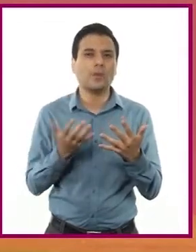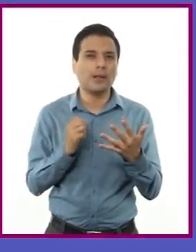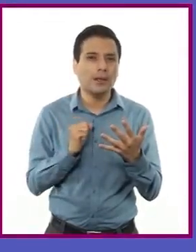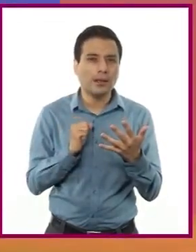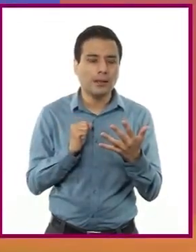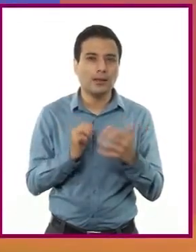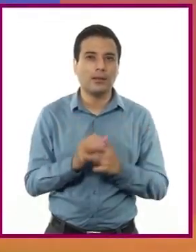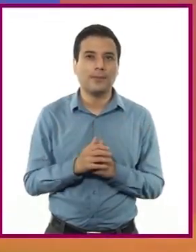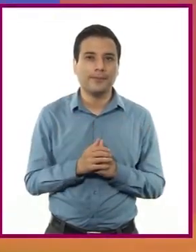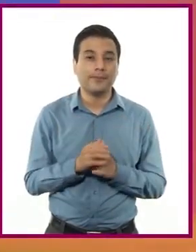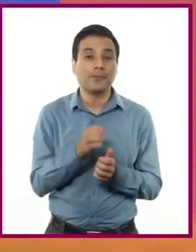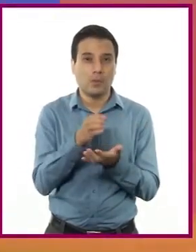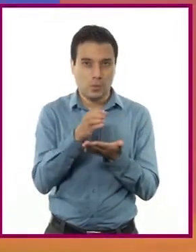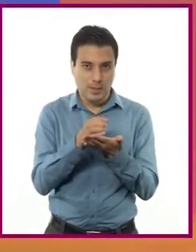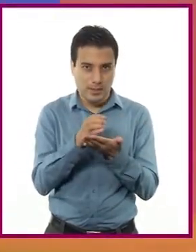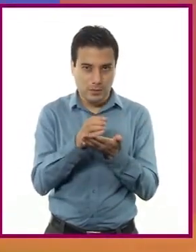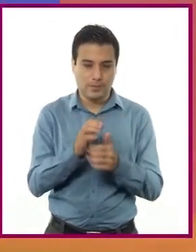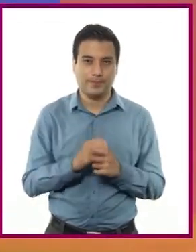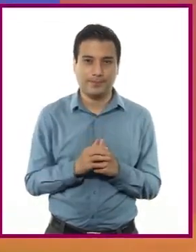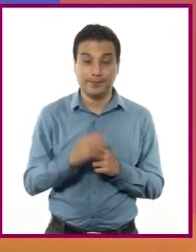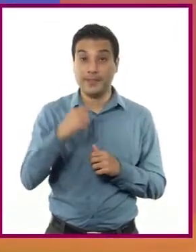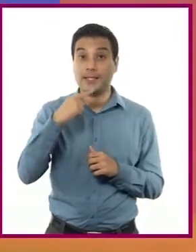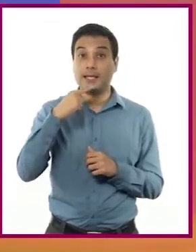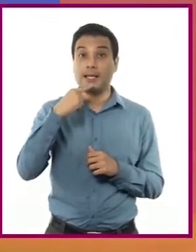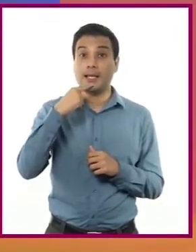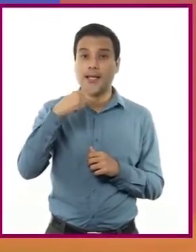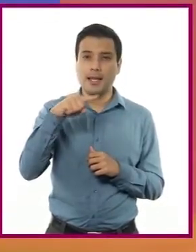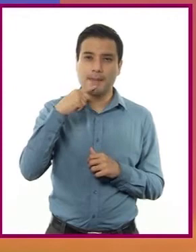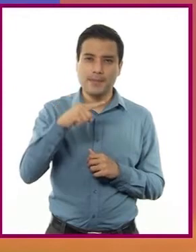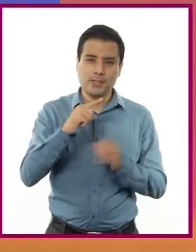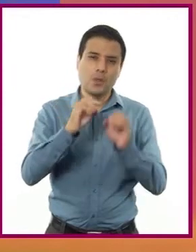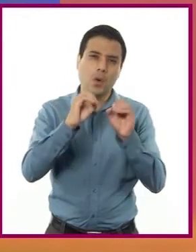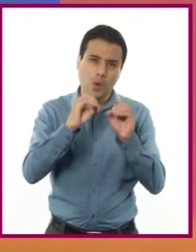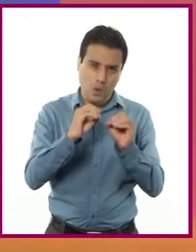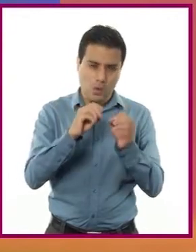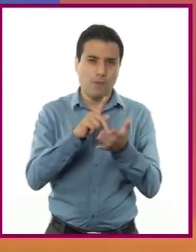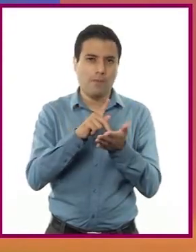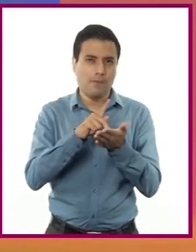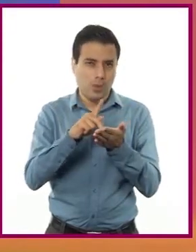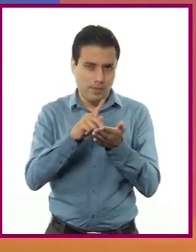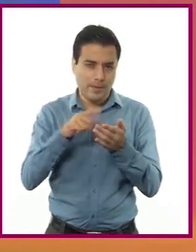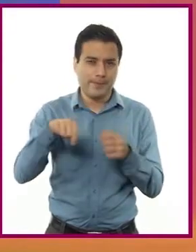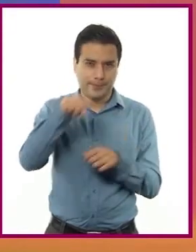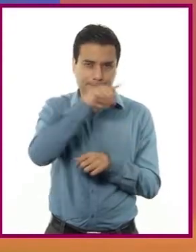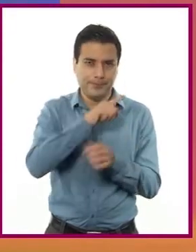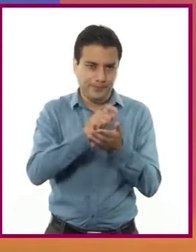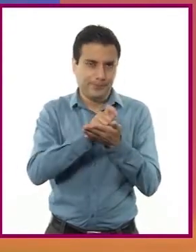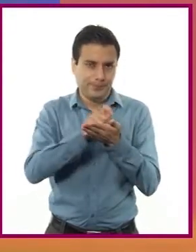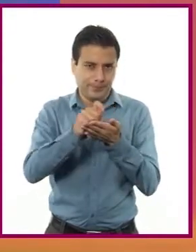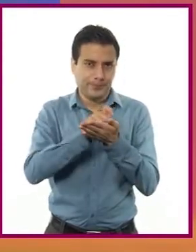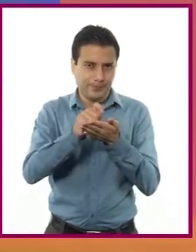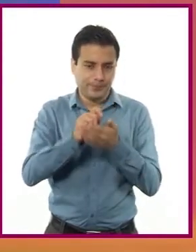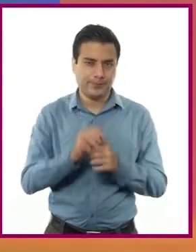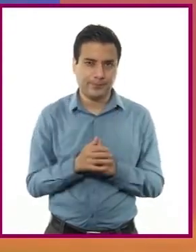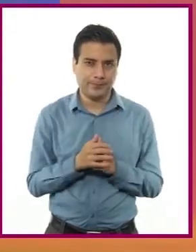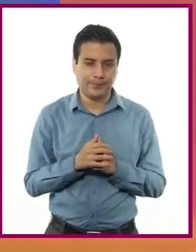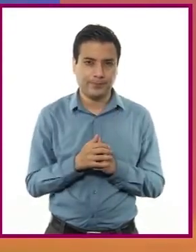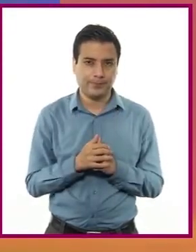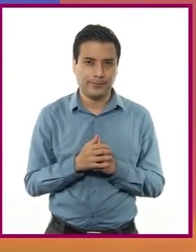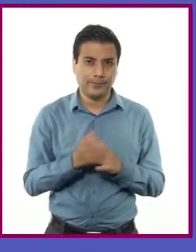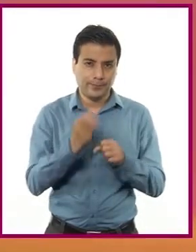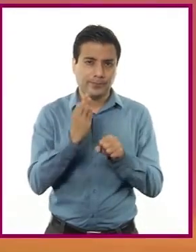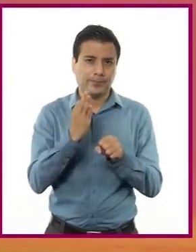son cuaderno y lápiz o bolígrafo para que puedan tomar notas. Vamos a realizar